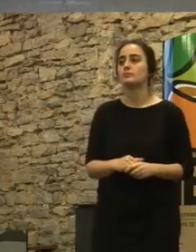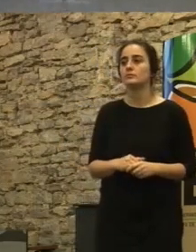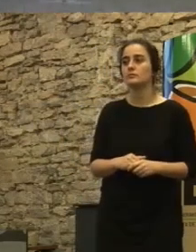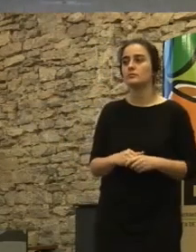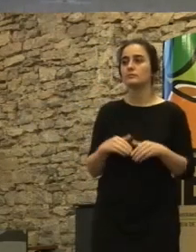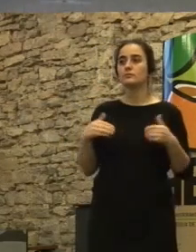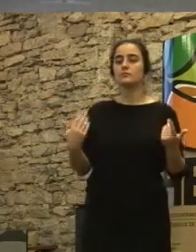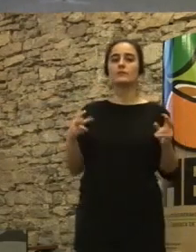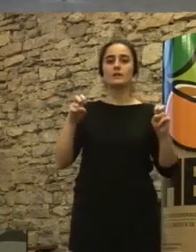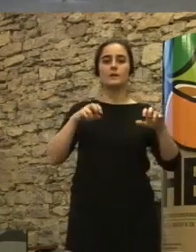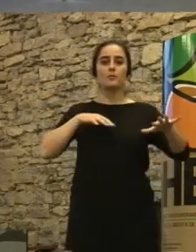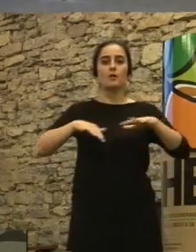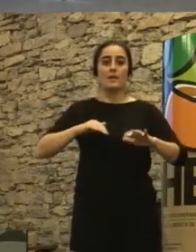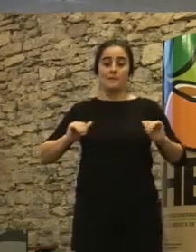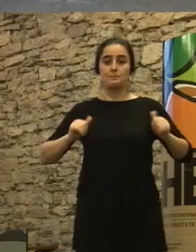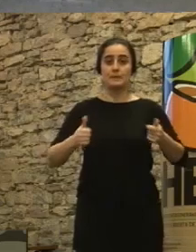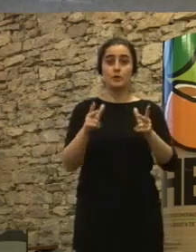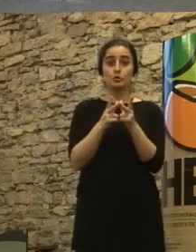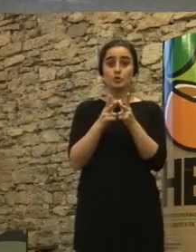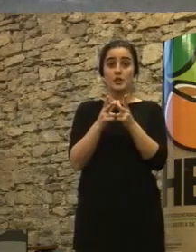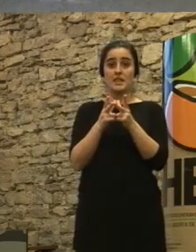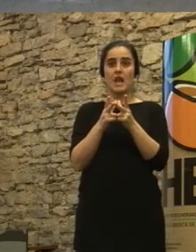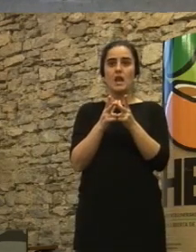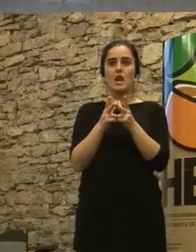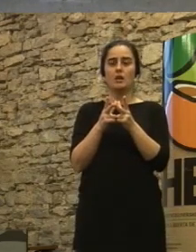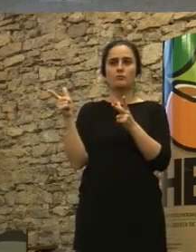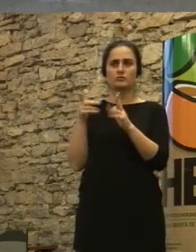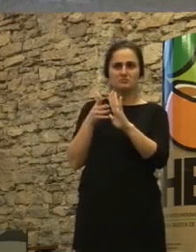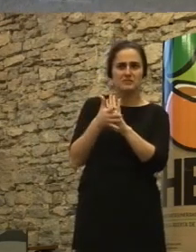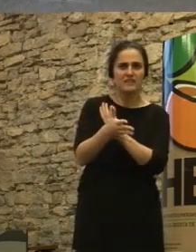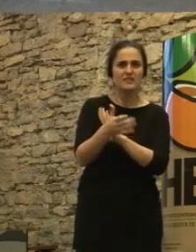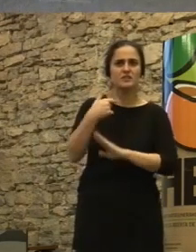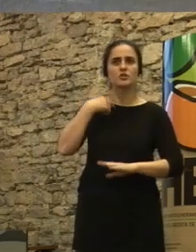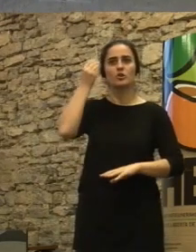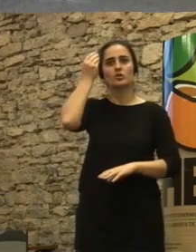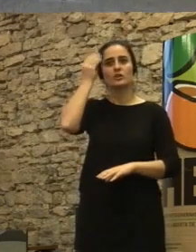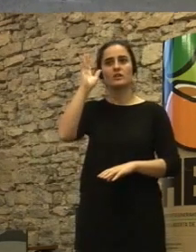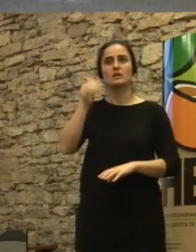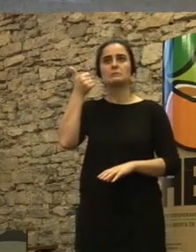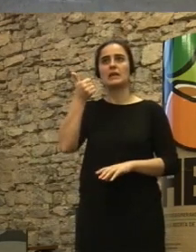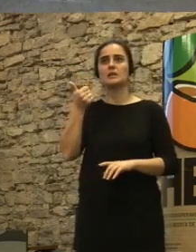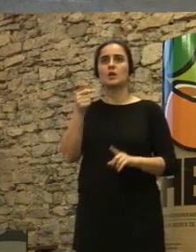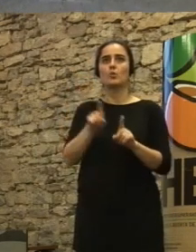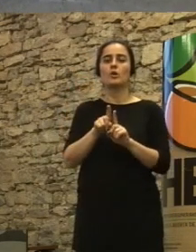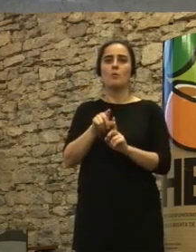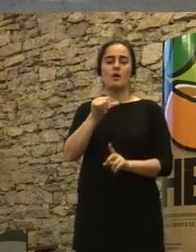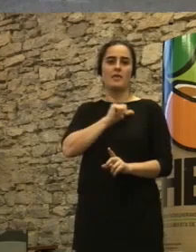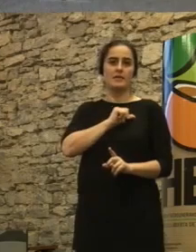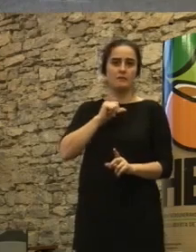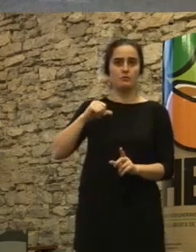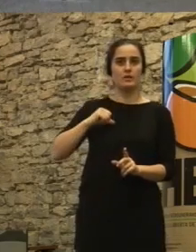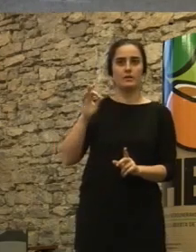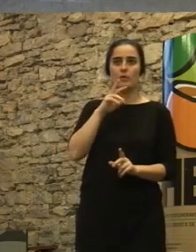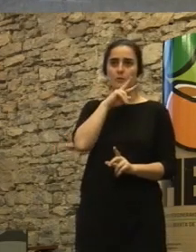el emprendimiento social, tal como se está definiendo, yo entiendo que está individualizando, ¿no? esos valores